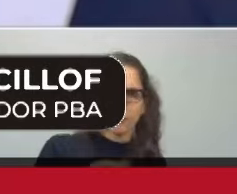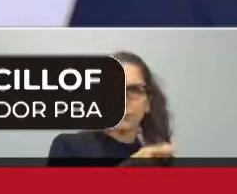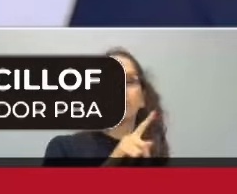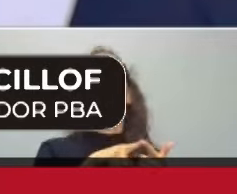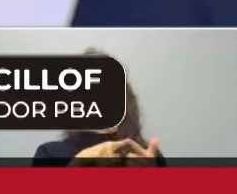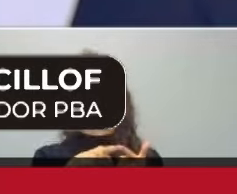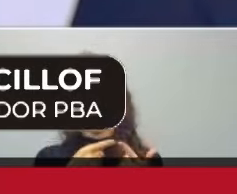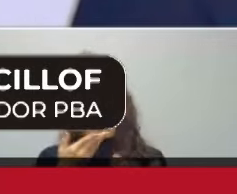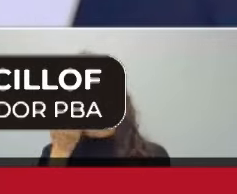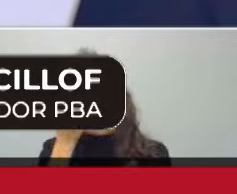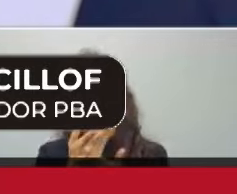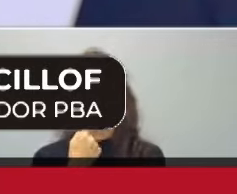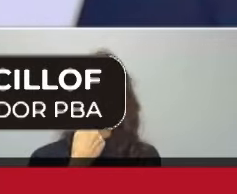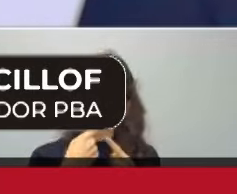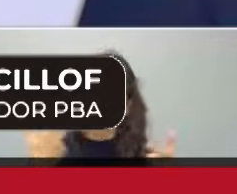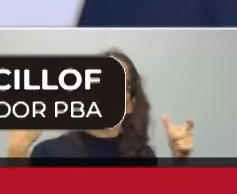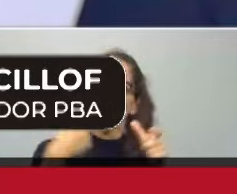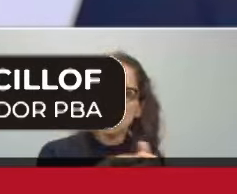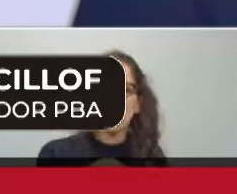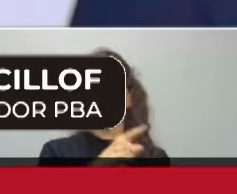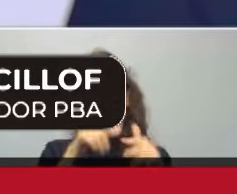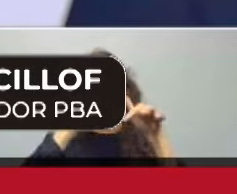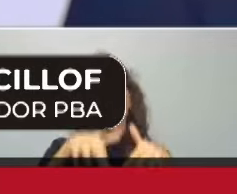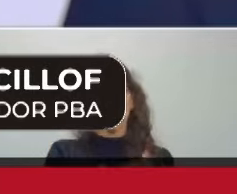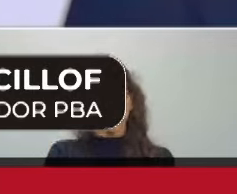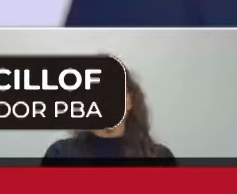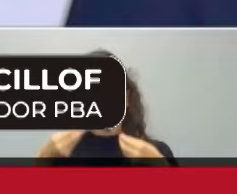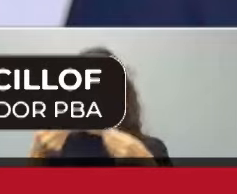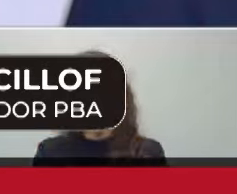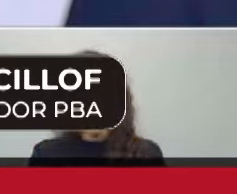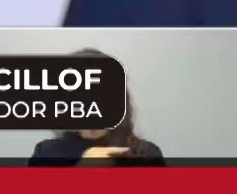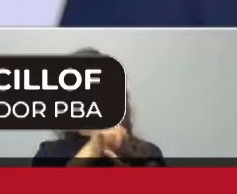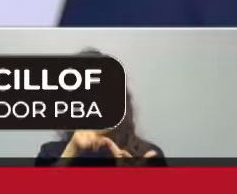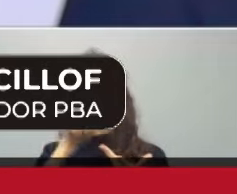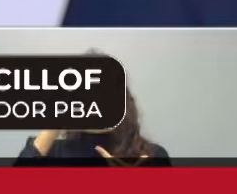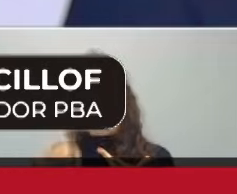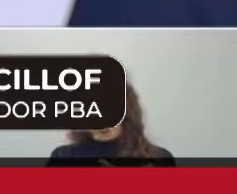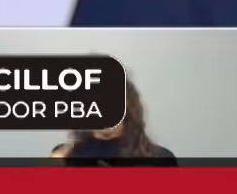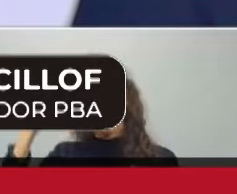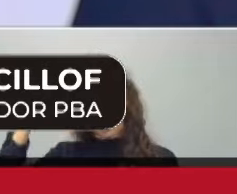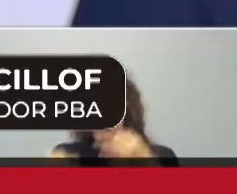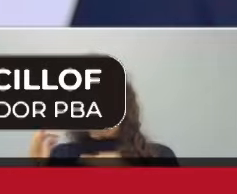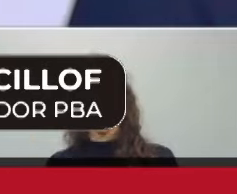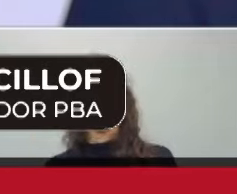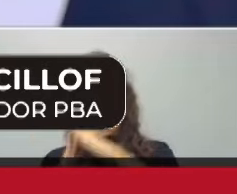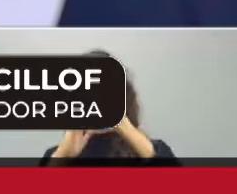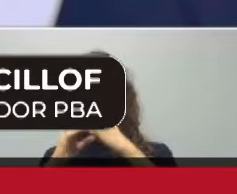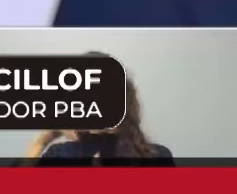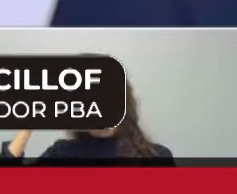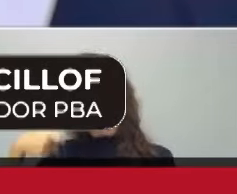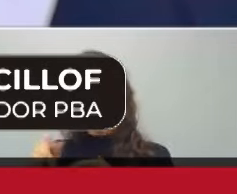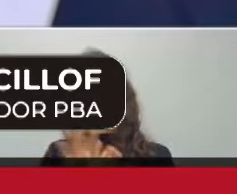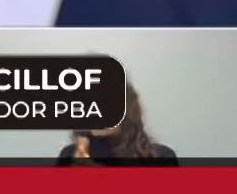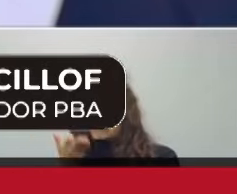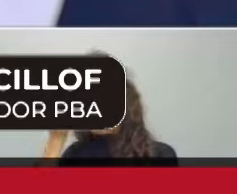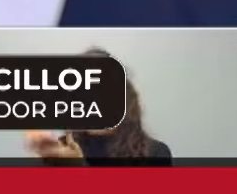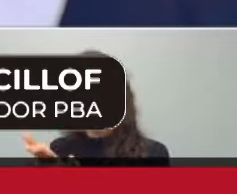pedido entrevistas y hemos hecho también presentaciones ante la Corte Suprema de Justicia. ¿Por qué es